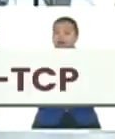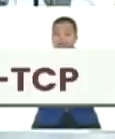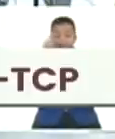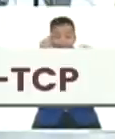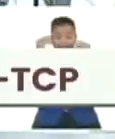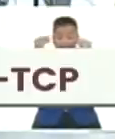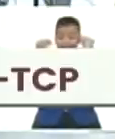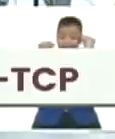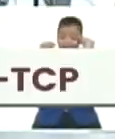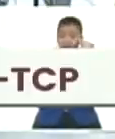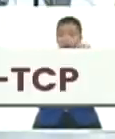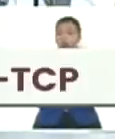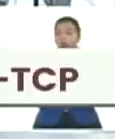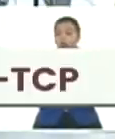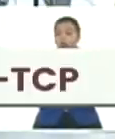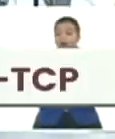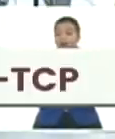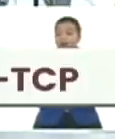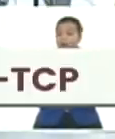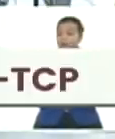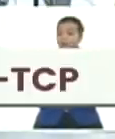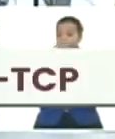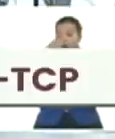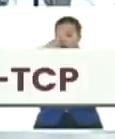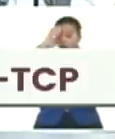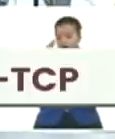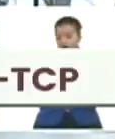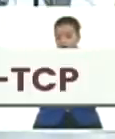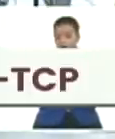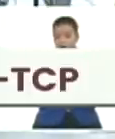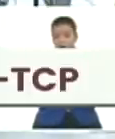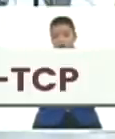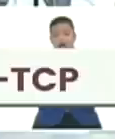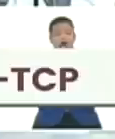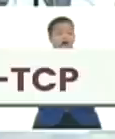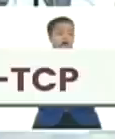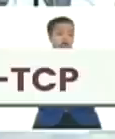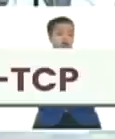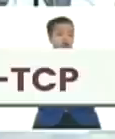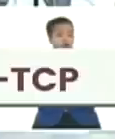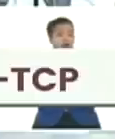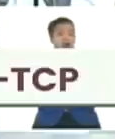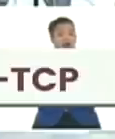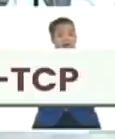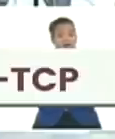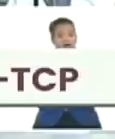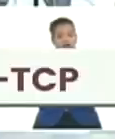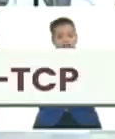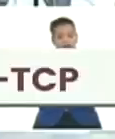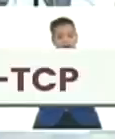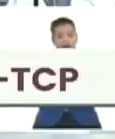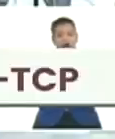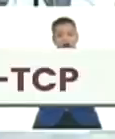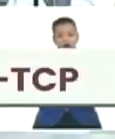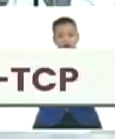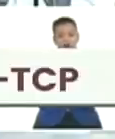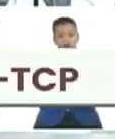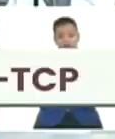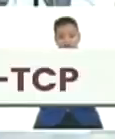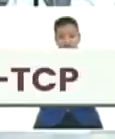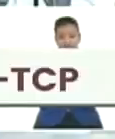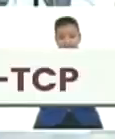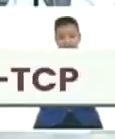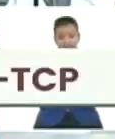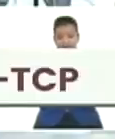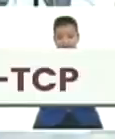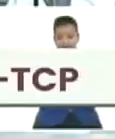de Cuba, Nicaragua y Venezuela a la cumbre de las Américas de este año. También esperamos trabajar con su administración para desarrollar estrategias